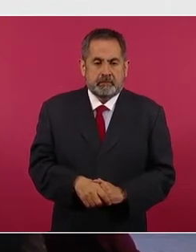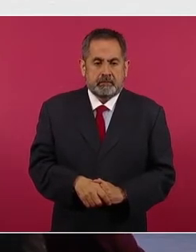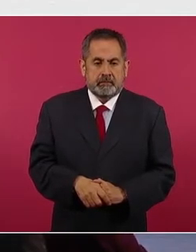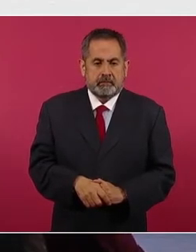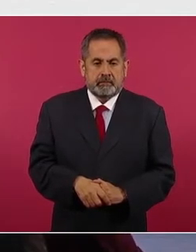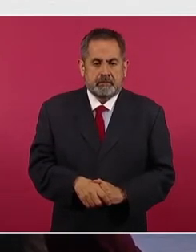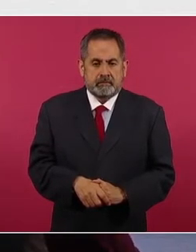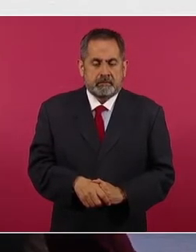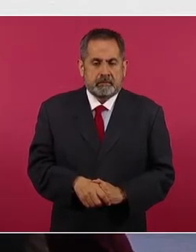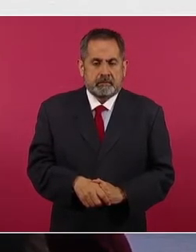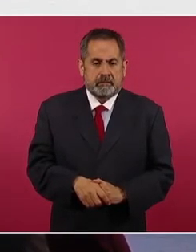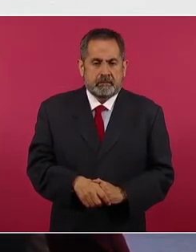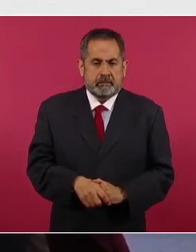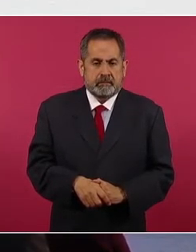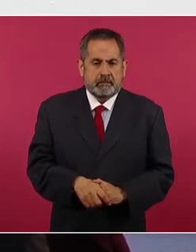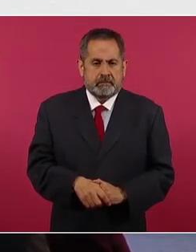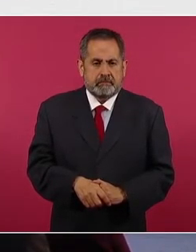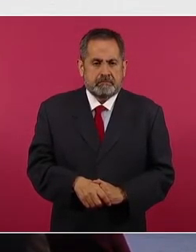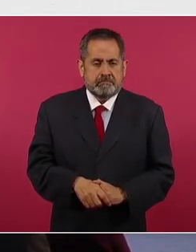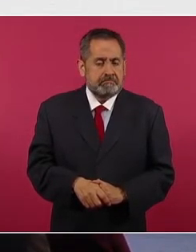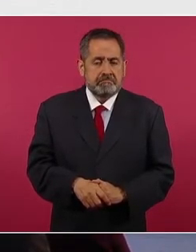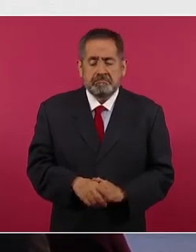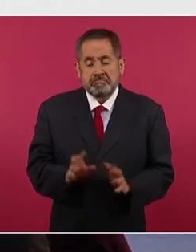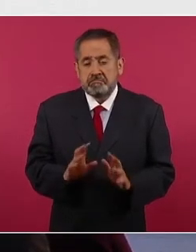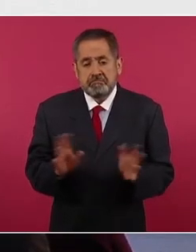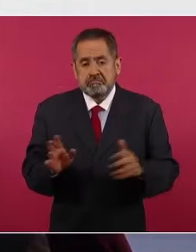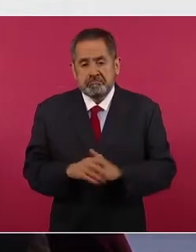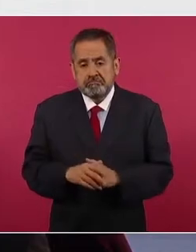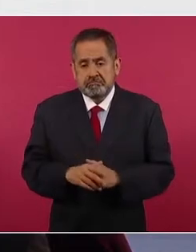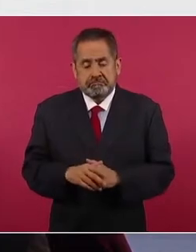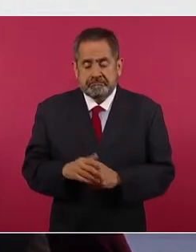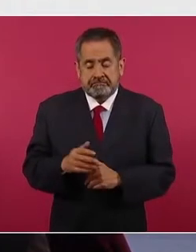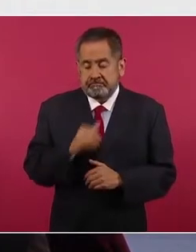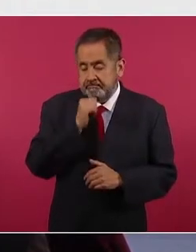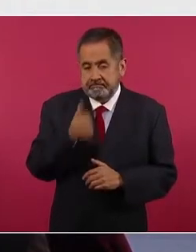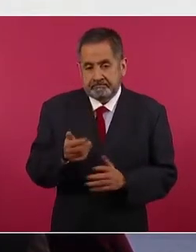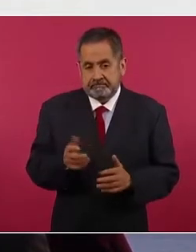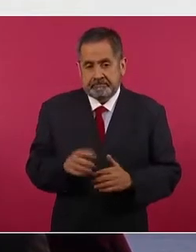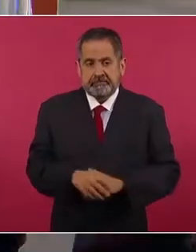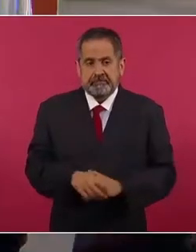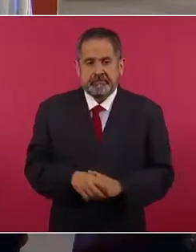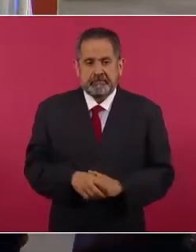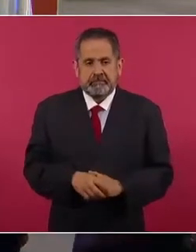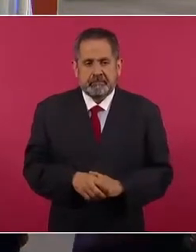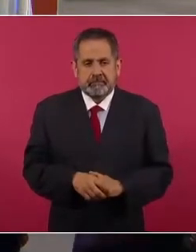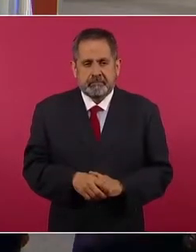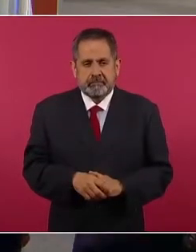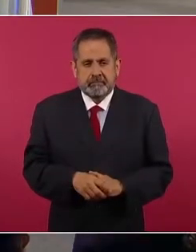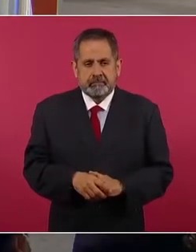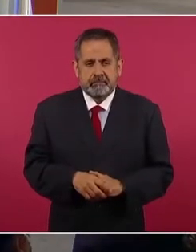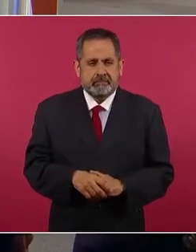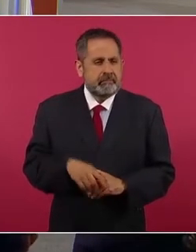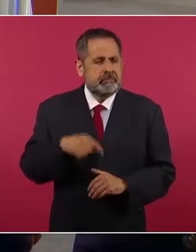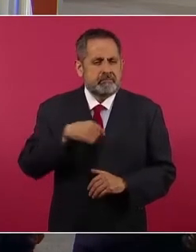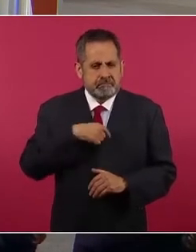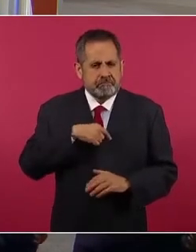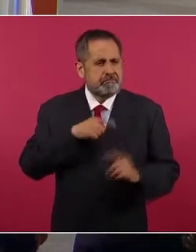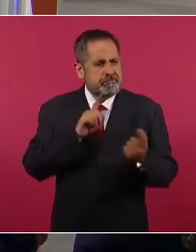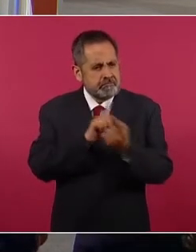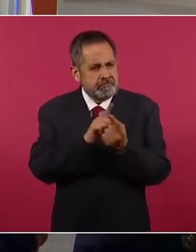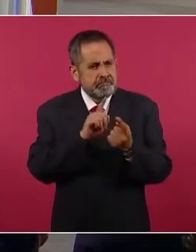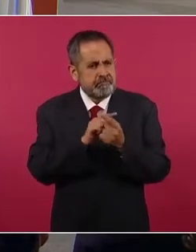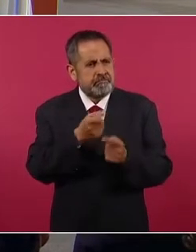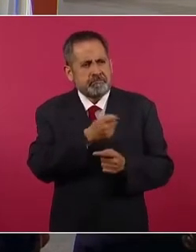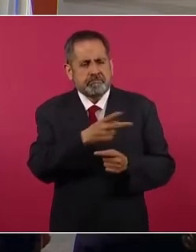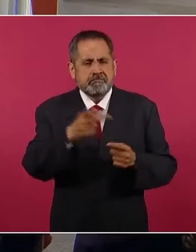Sí. Pues no, no se ha enfriado. Estoy recibiendo banqueros